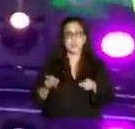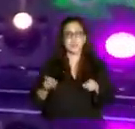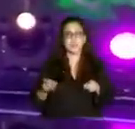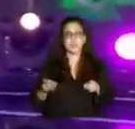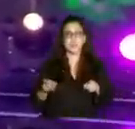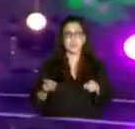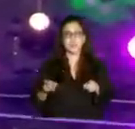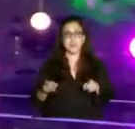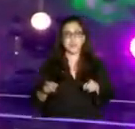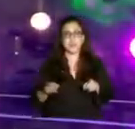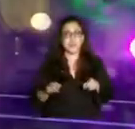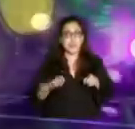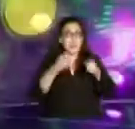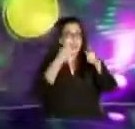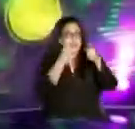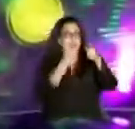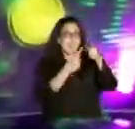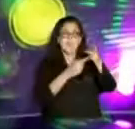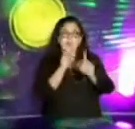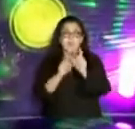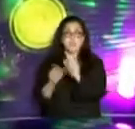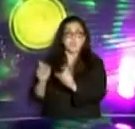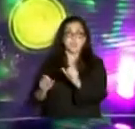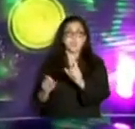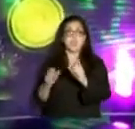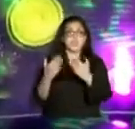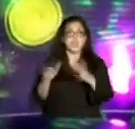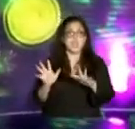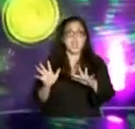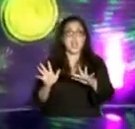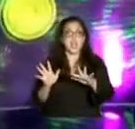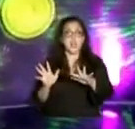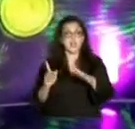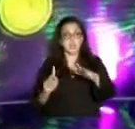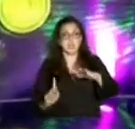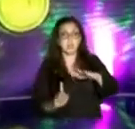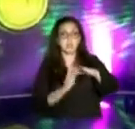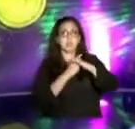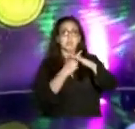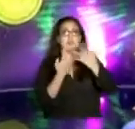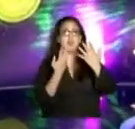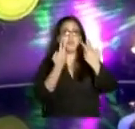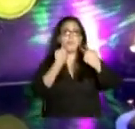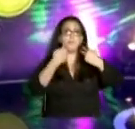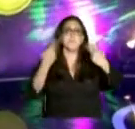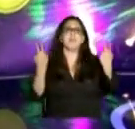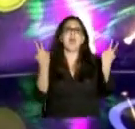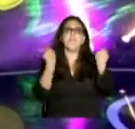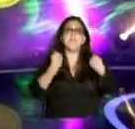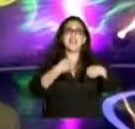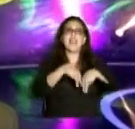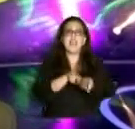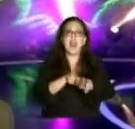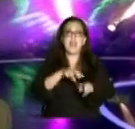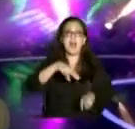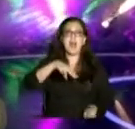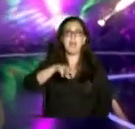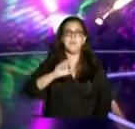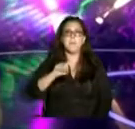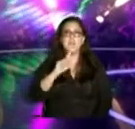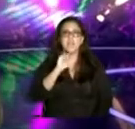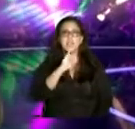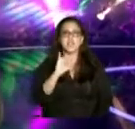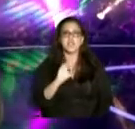las distintas poblaciones que le han dado origen a la población mezclada. Y de estas regiones del genoma que informan de